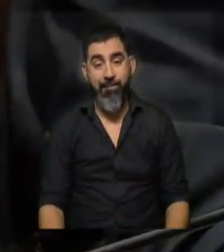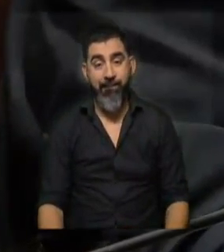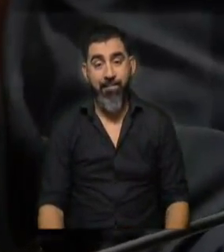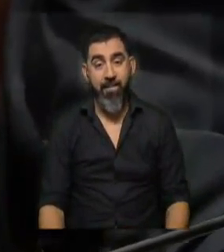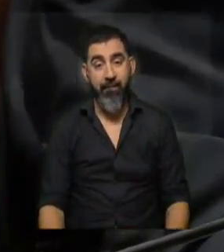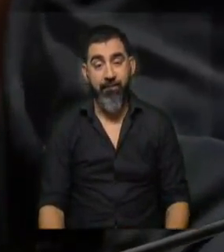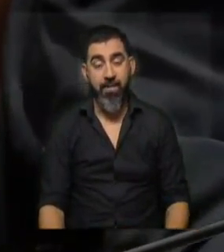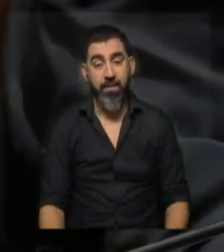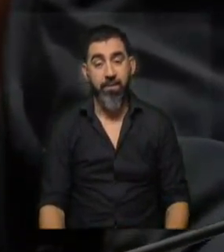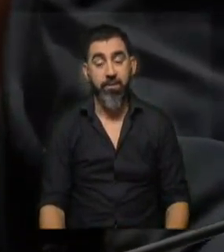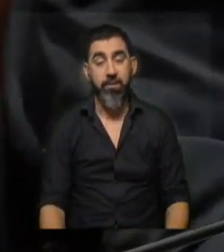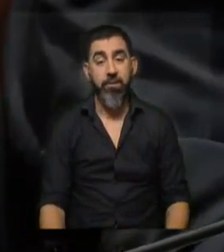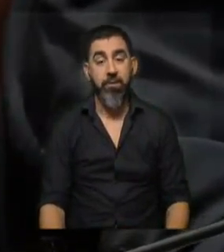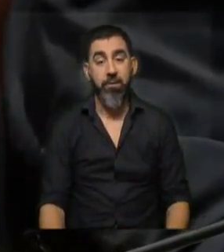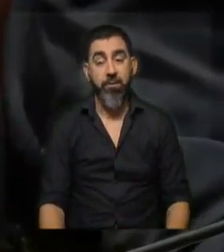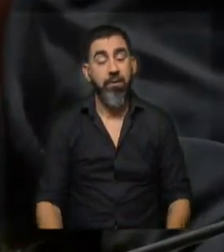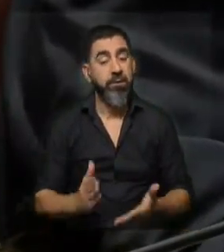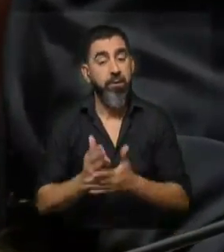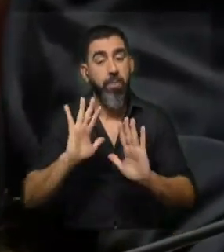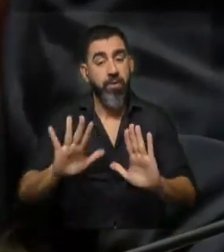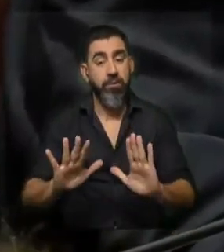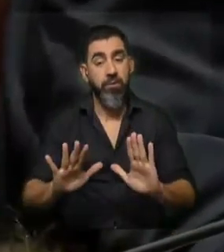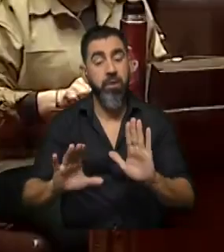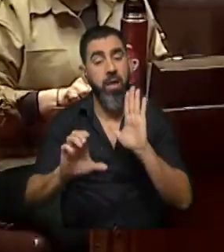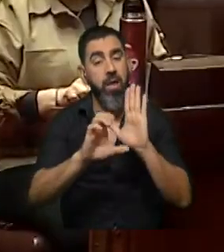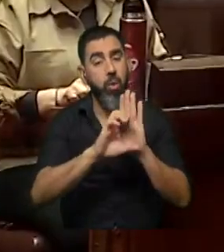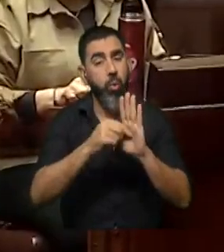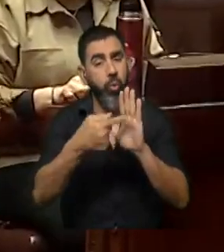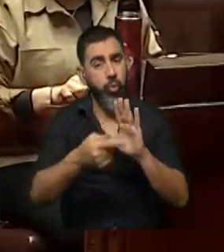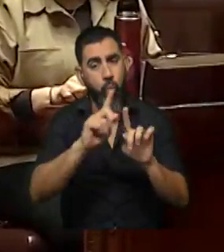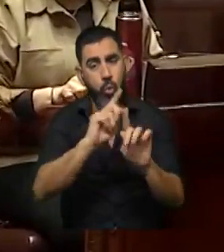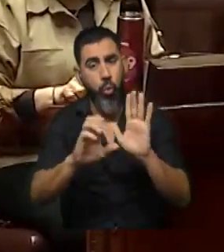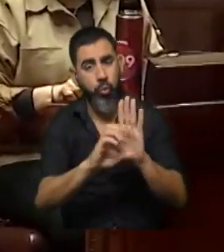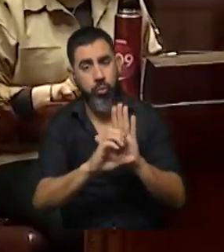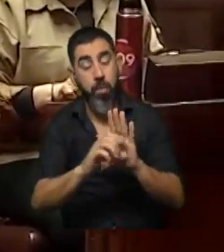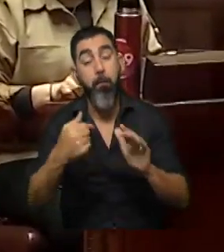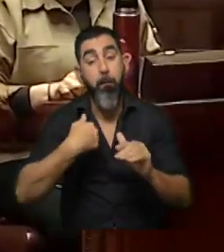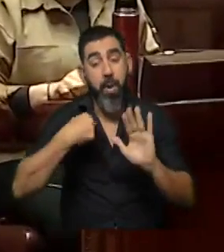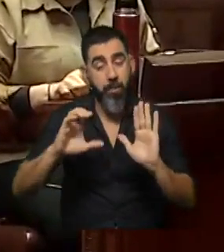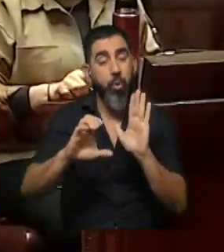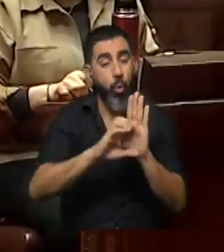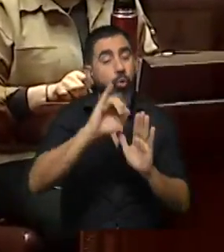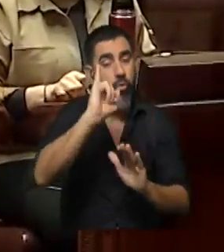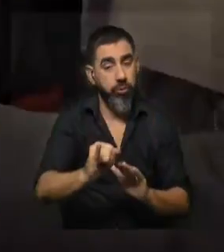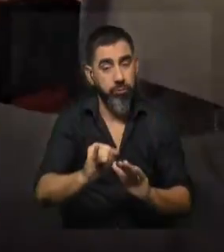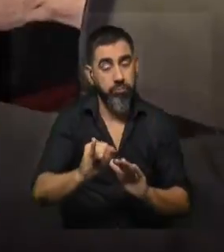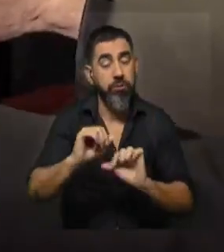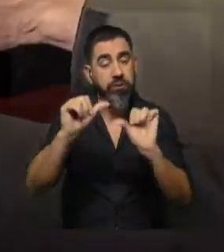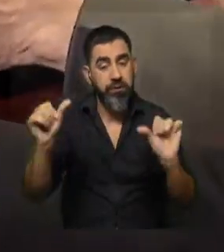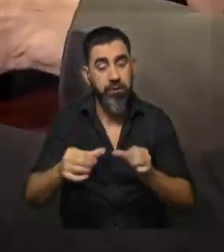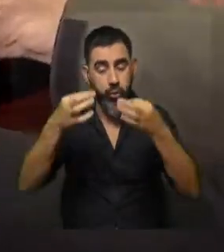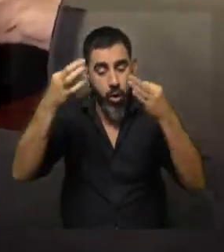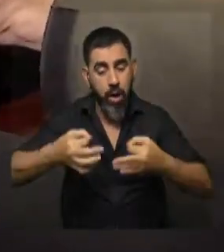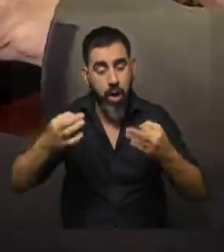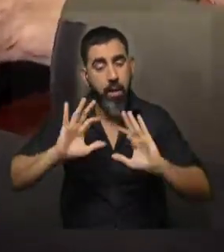inconstitucional en la justicia siempre ha sido así para mí es constitucional y se ha procedido con las